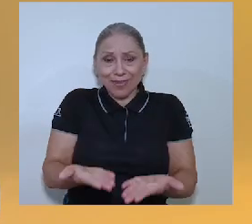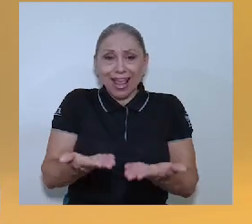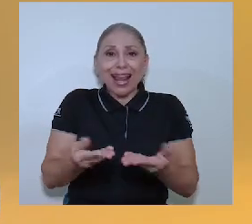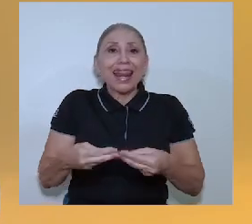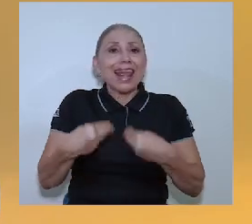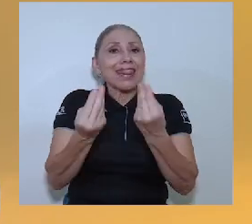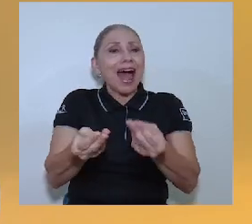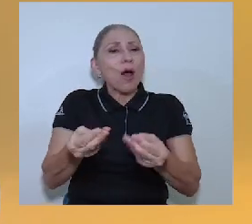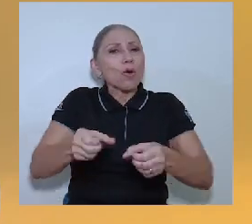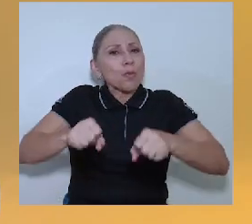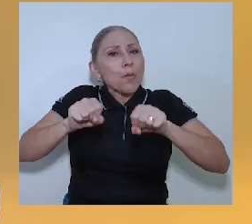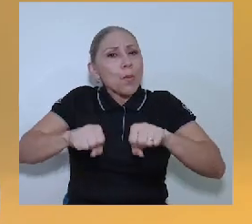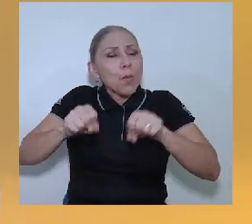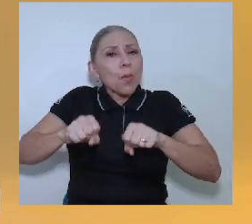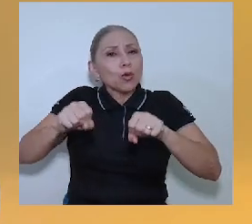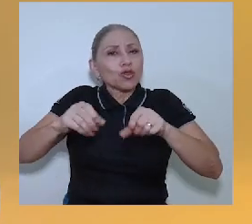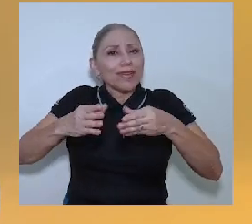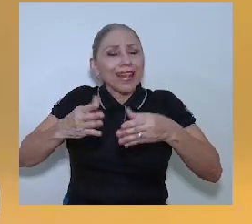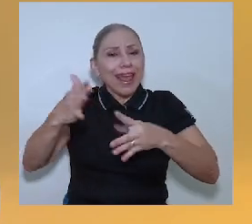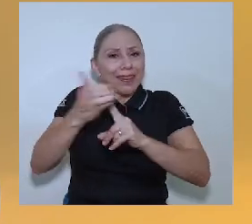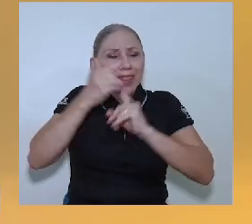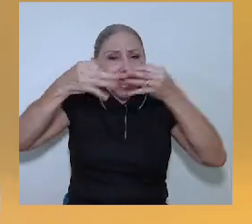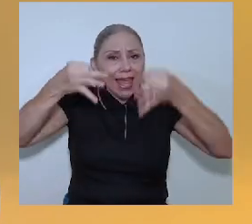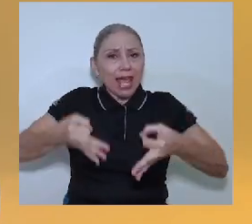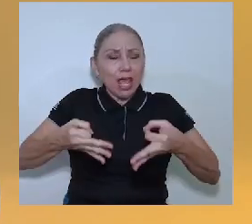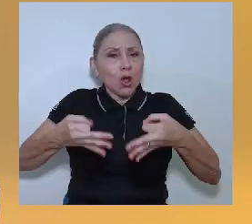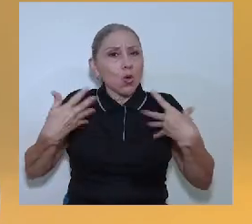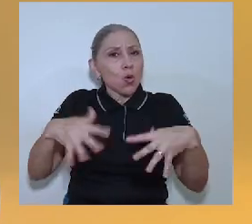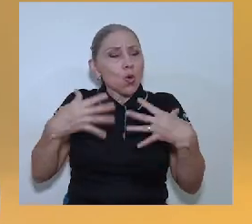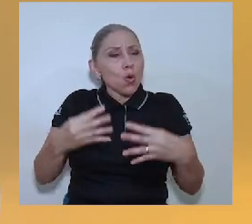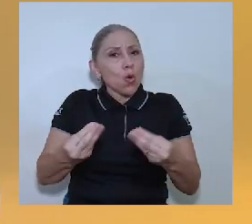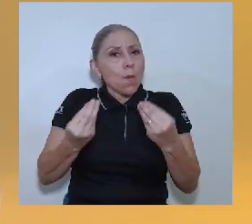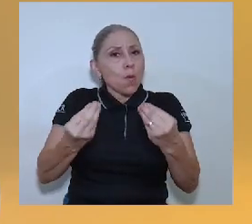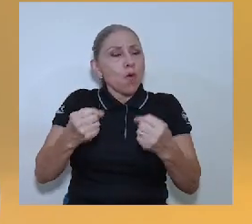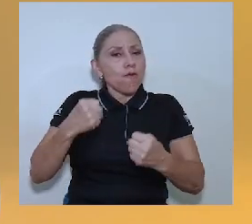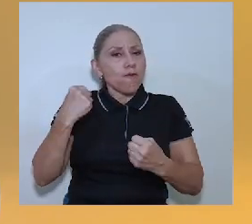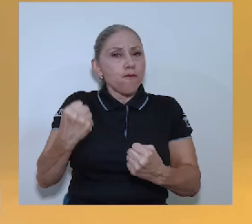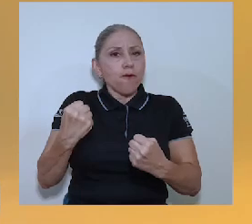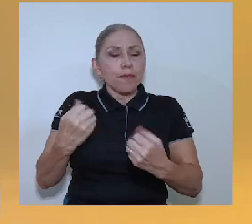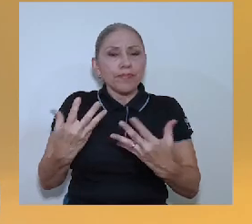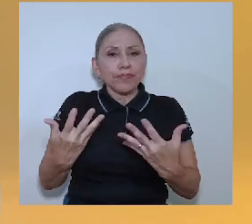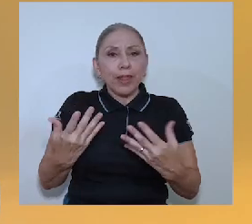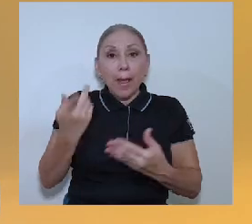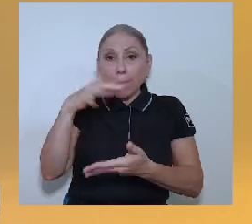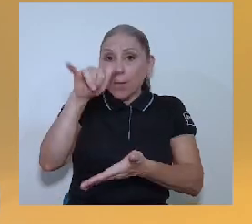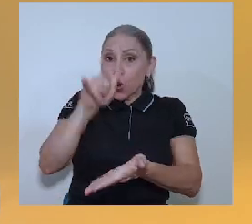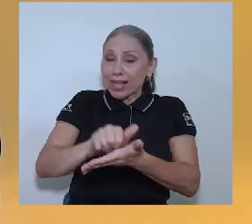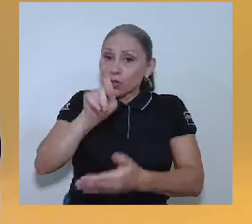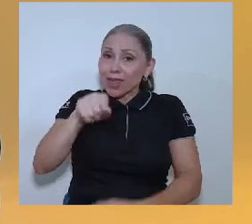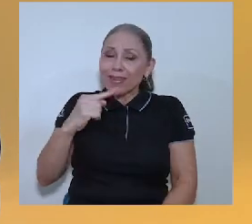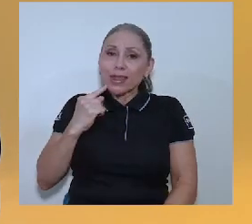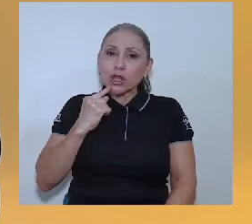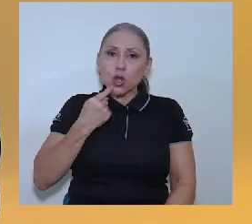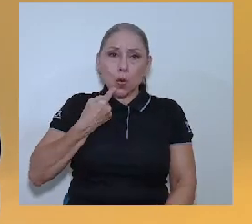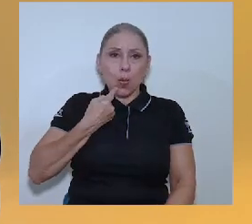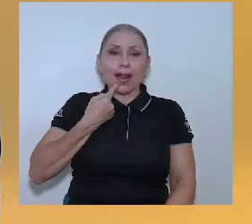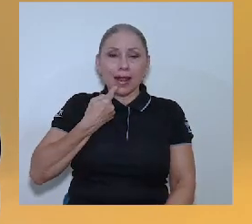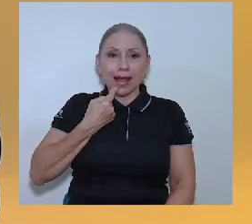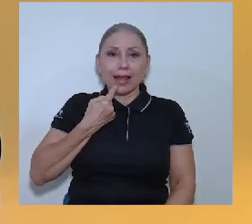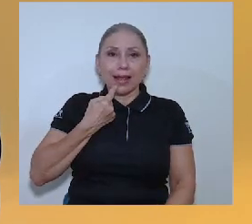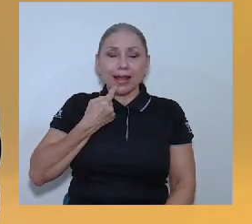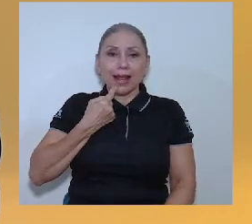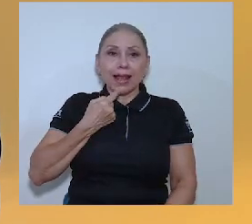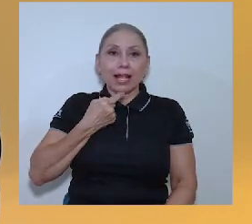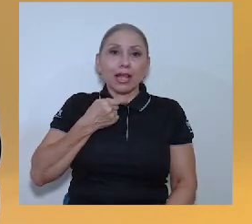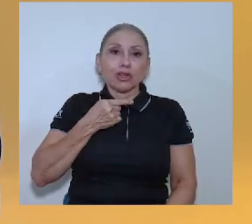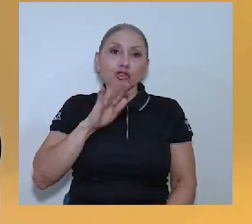decisiones muy robusto, muy grande. Por eso hay que tomar muy en serio las promesas que él